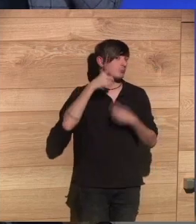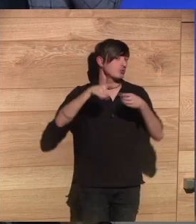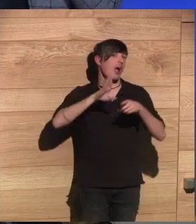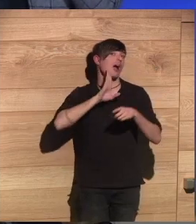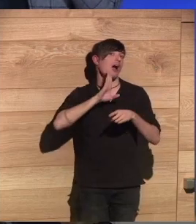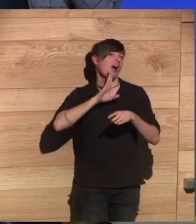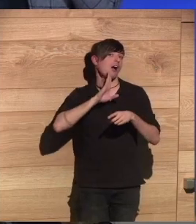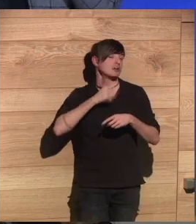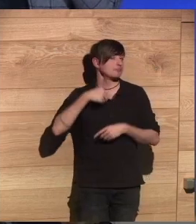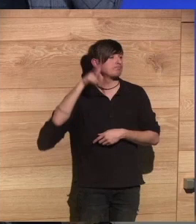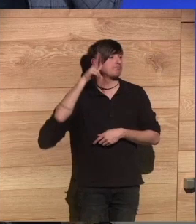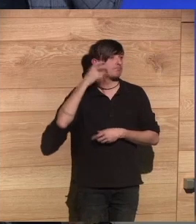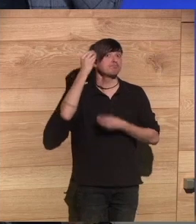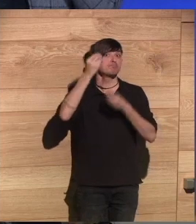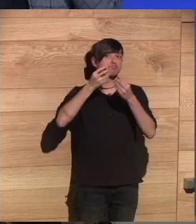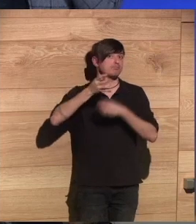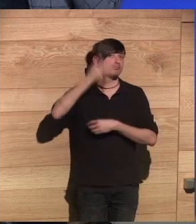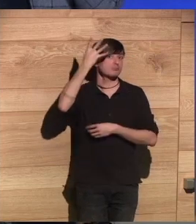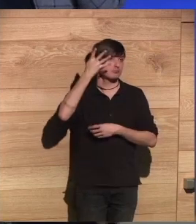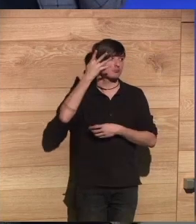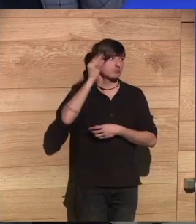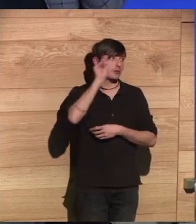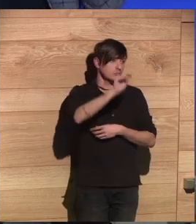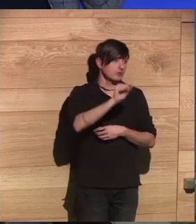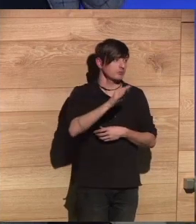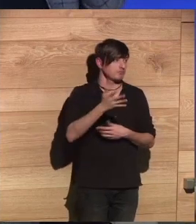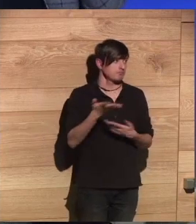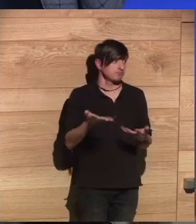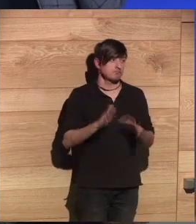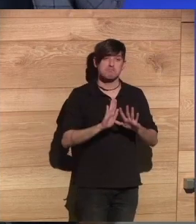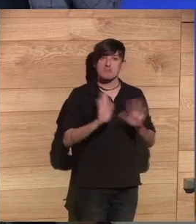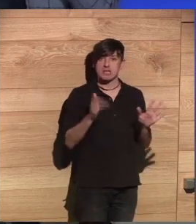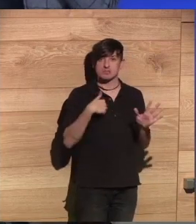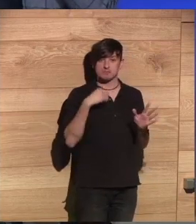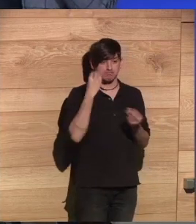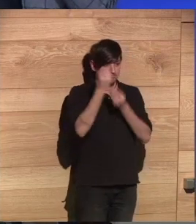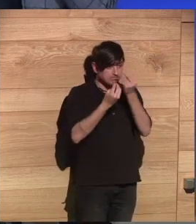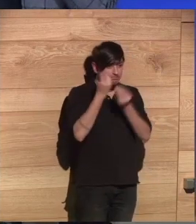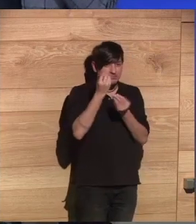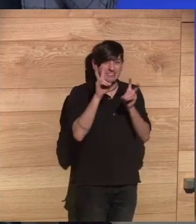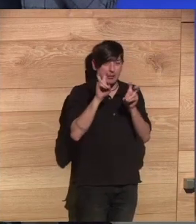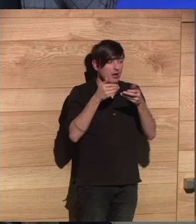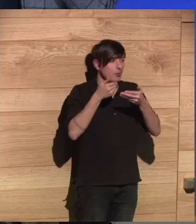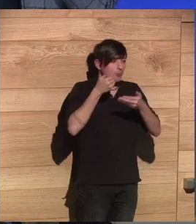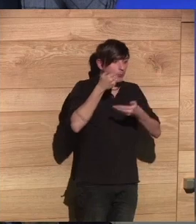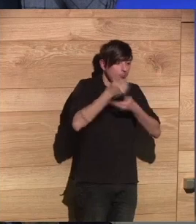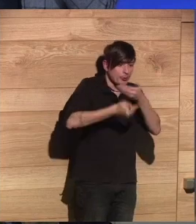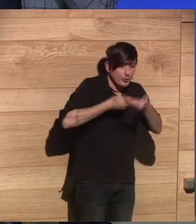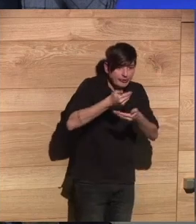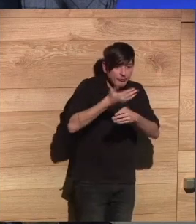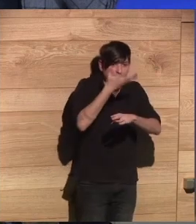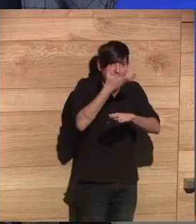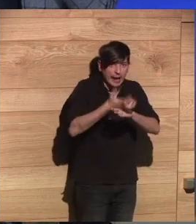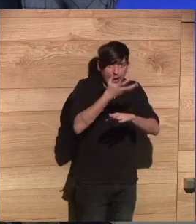¿no?, que habéis puesto. Y básicamente me preguntaba un poco acerca del proceso de